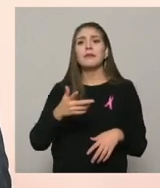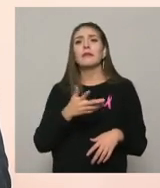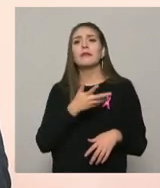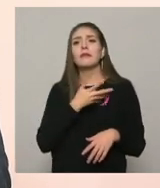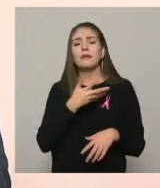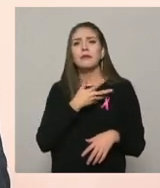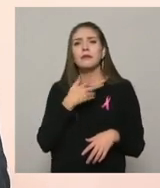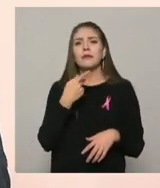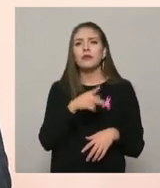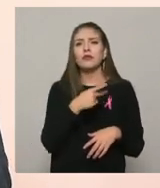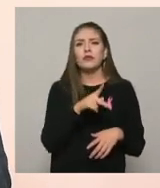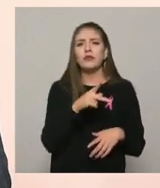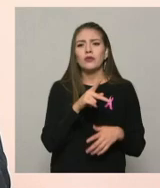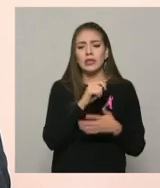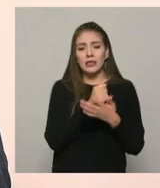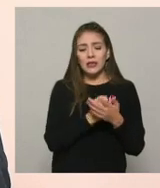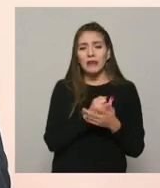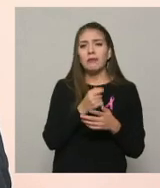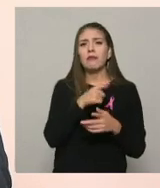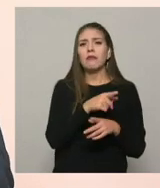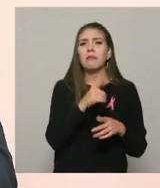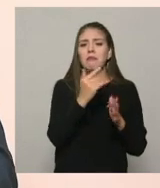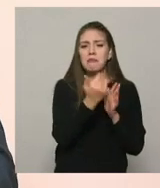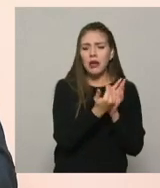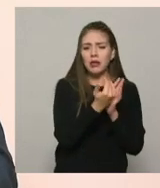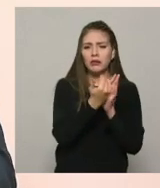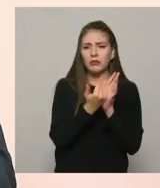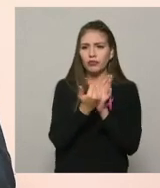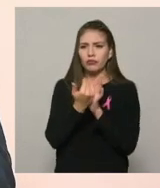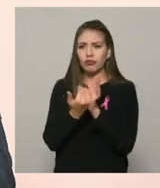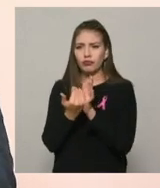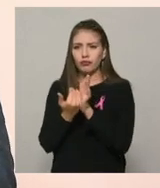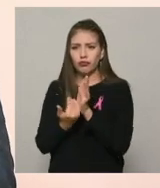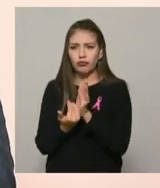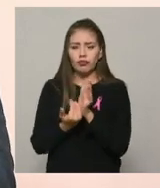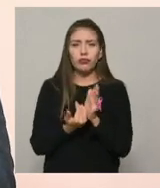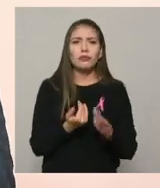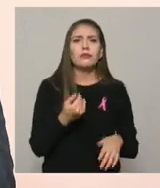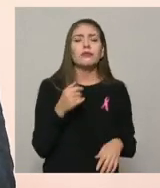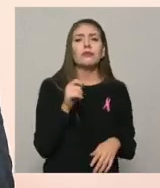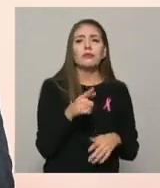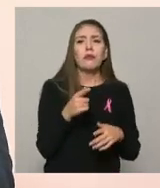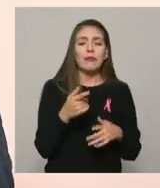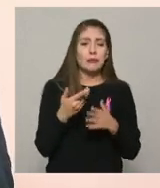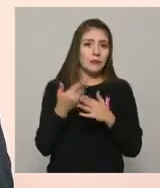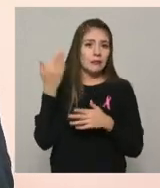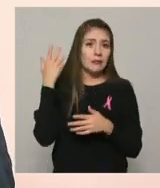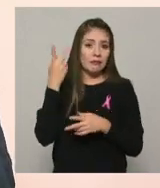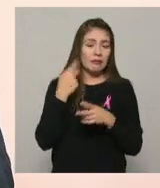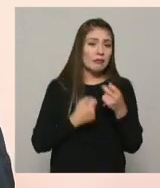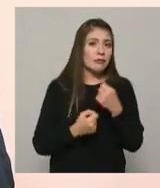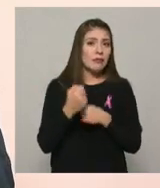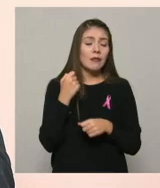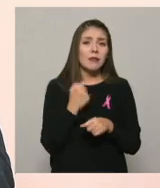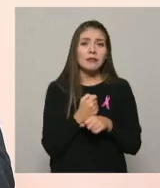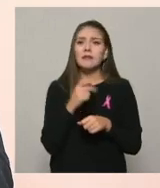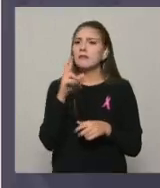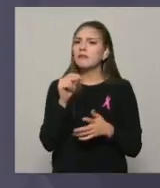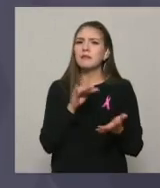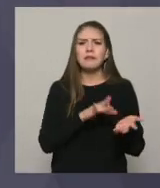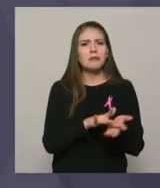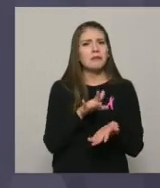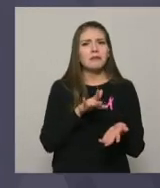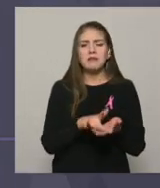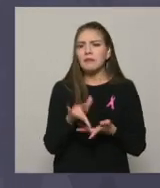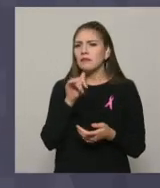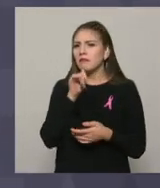recorte sistemático año con año. De hecho, hubo 2 años en el sexenio anterior en el que no se apoyó absolutamente a ningún